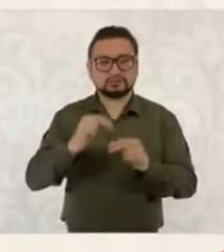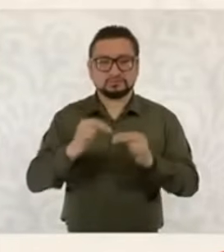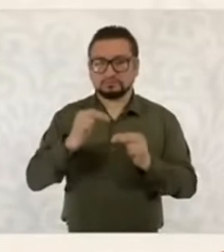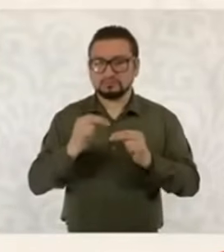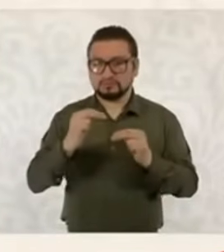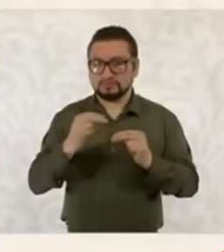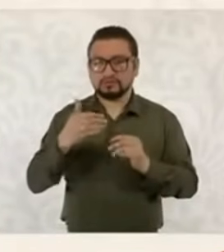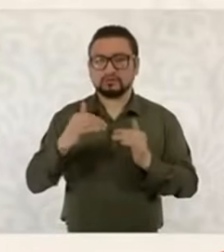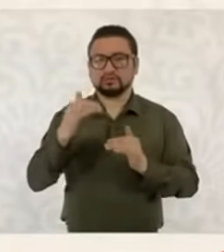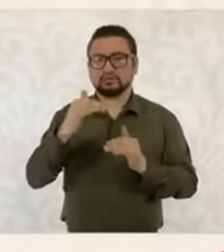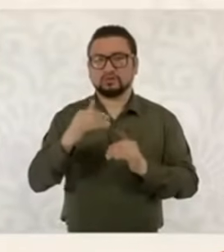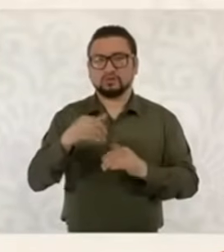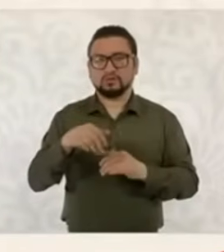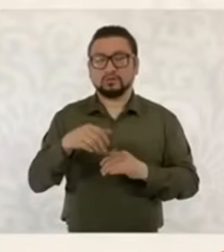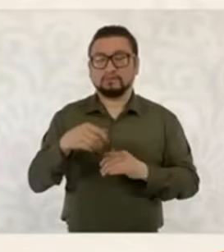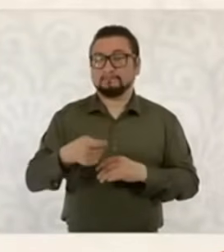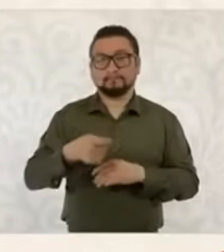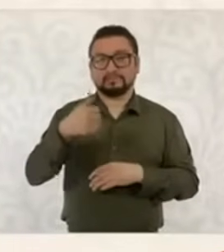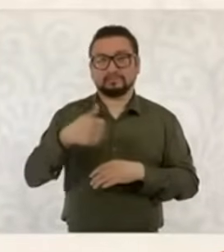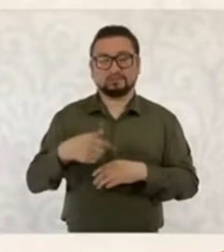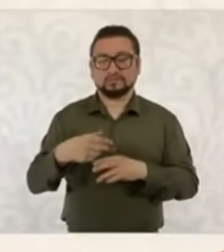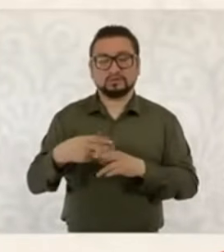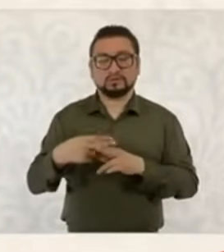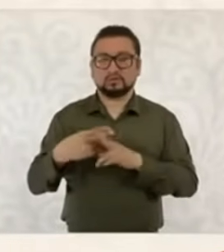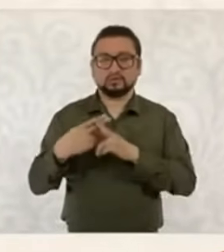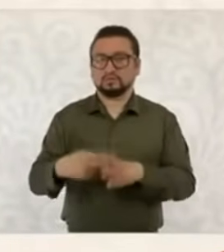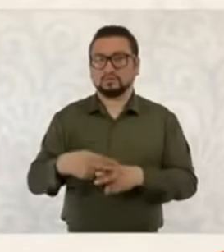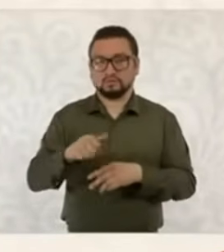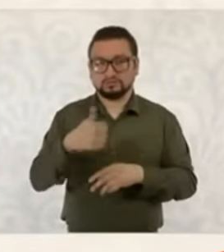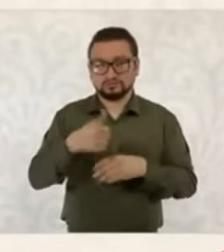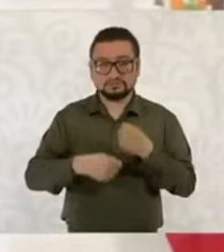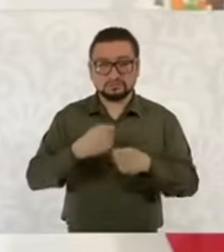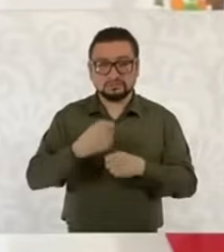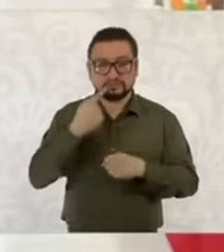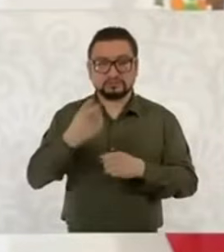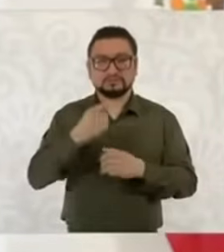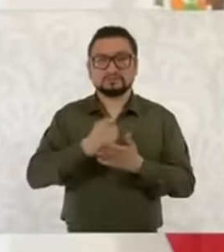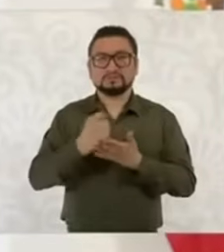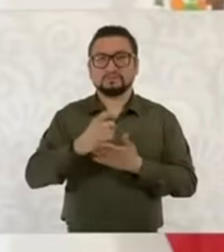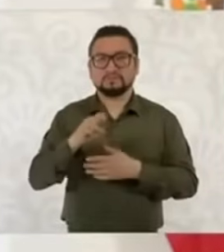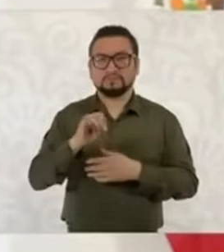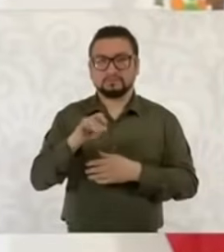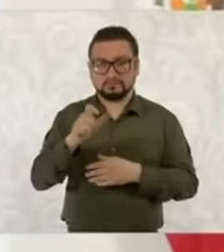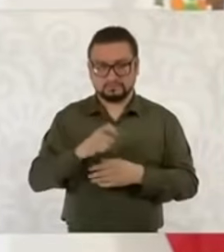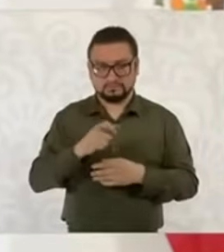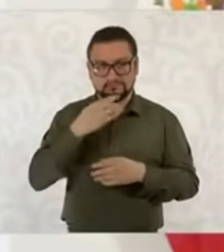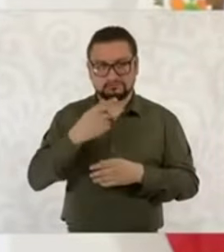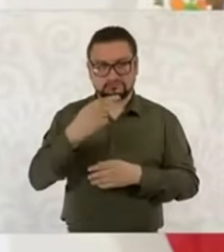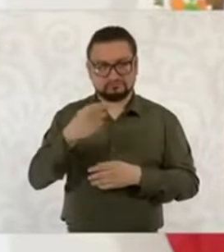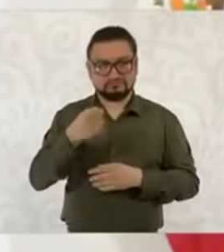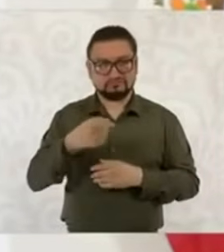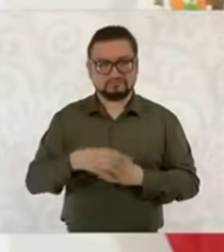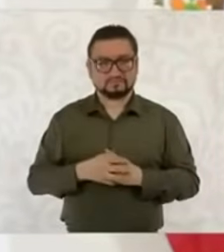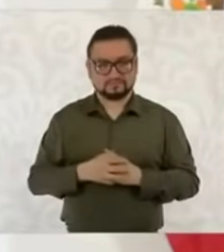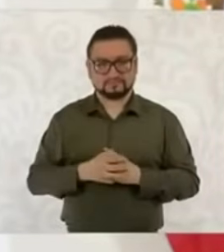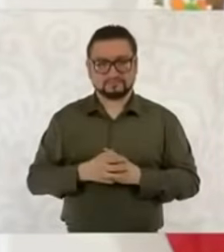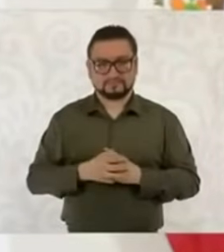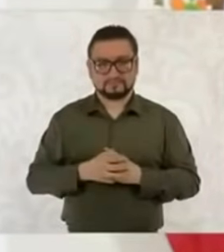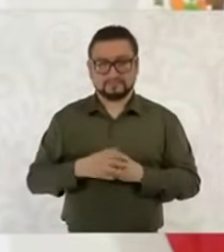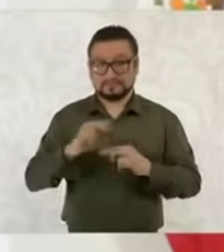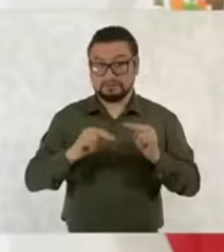primera vez en 11 años la nota crediticia de Petróleos Mexicanos. Entonces, creo que es